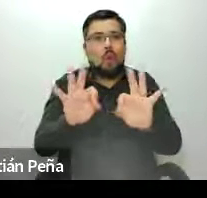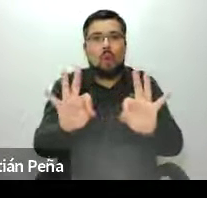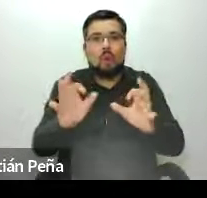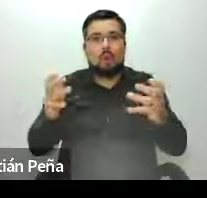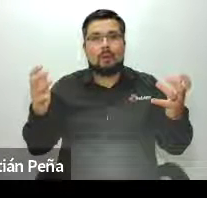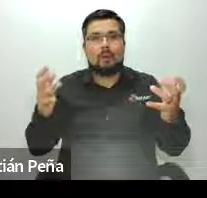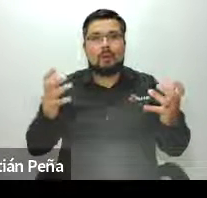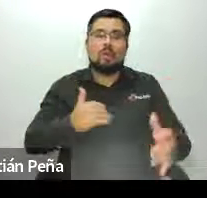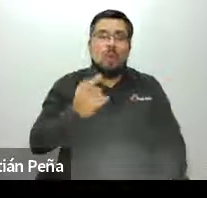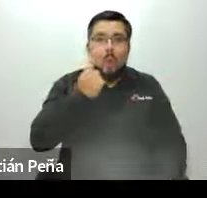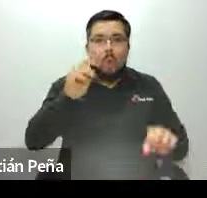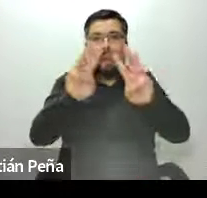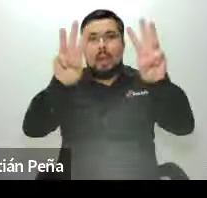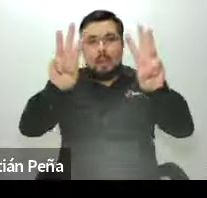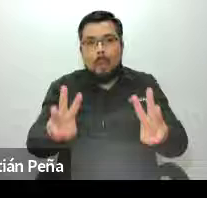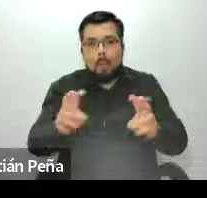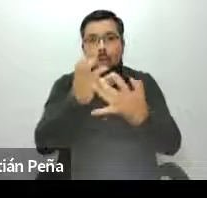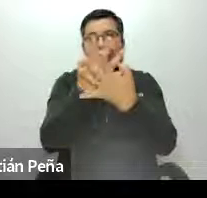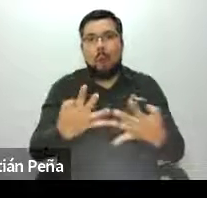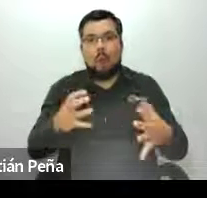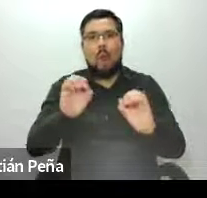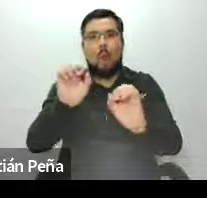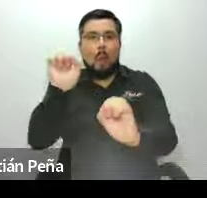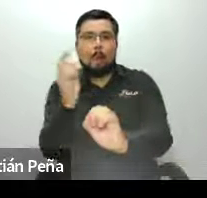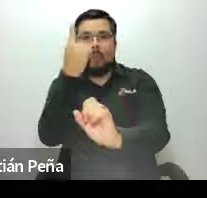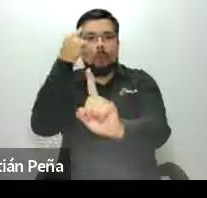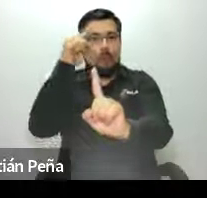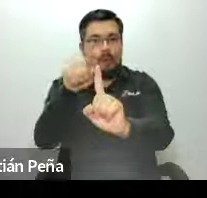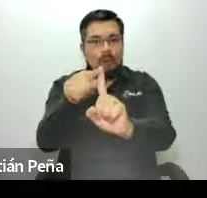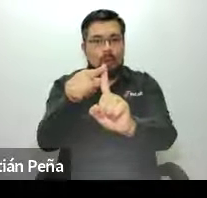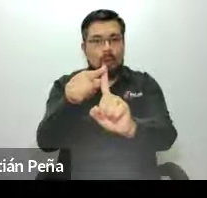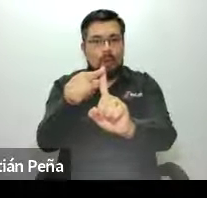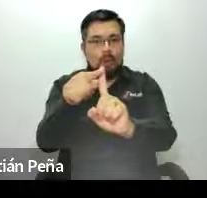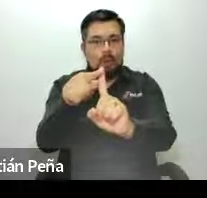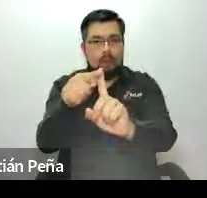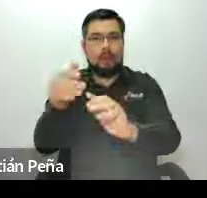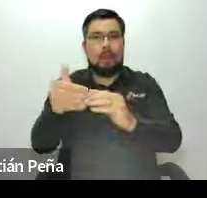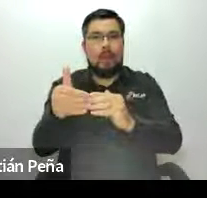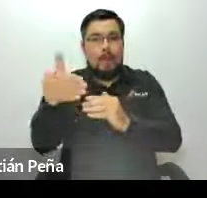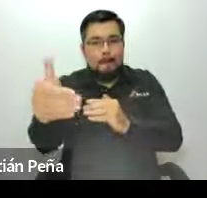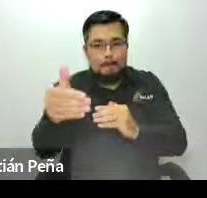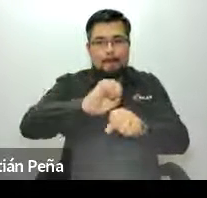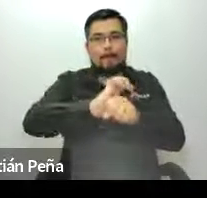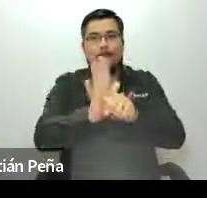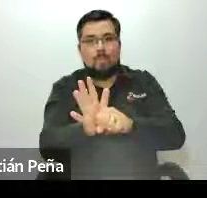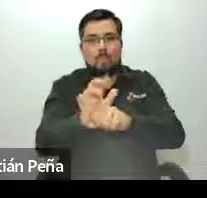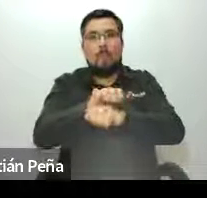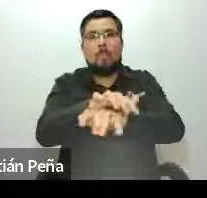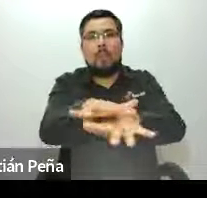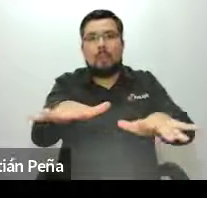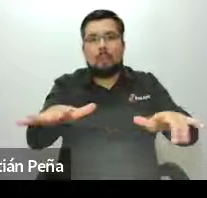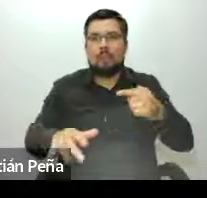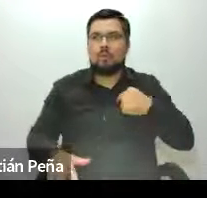curricular o la priorización que hoy día tenemos, ¿no es cierto?, post pandemia, ¿no? Y yo siempre me voy a tener que preguntar, en el caso que use